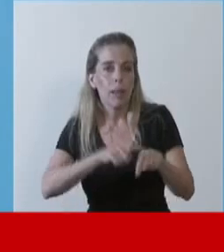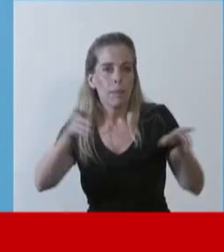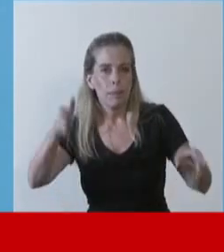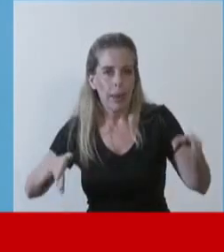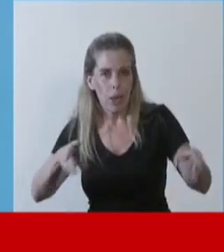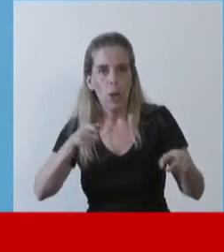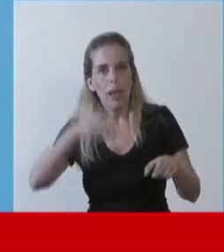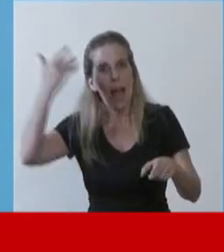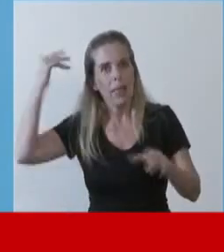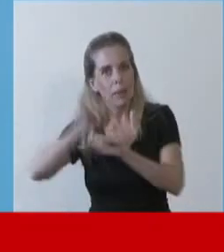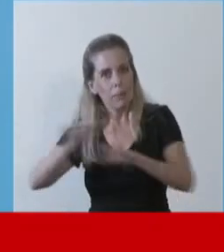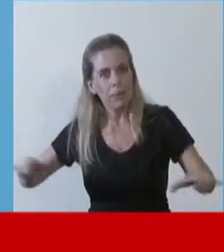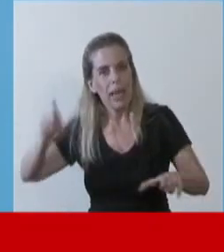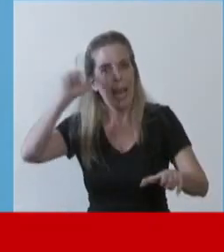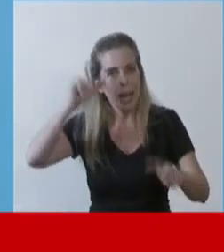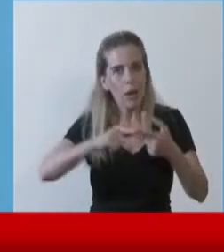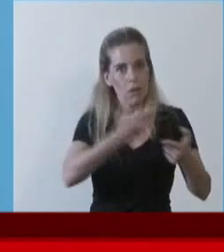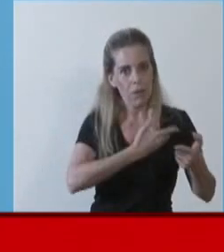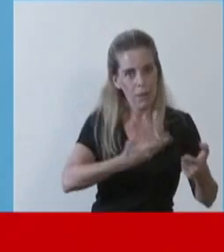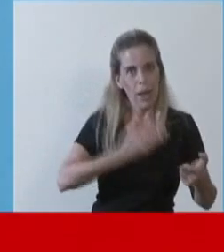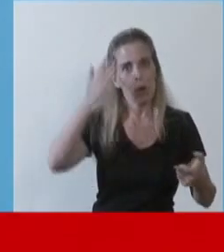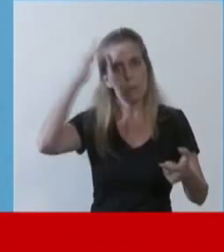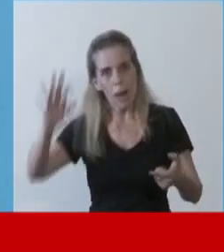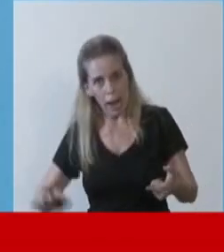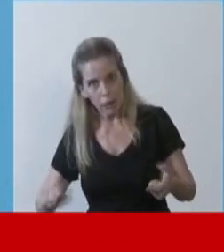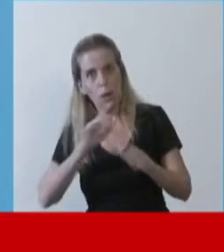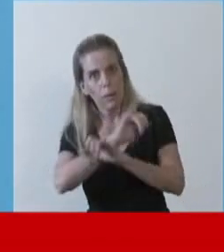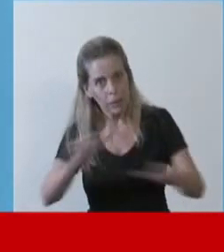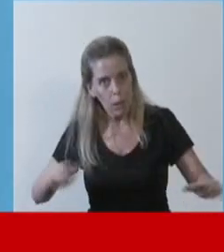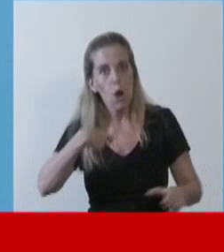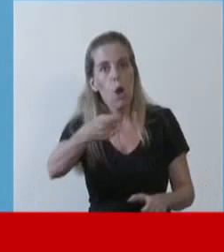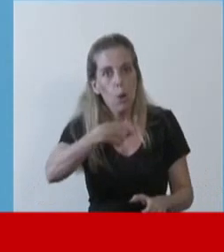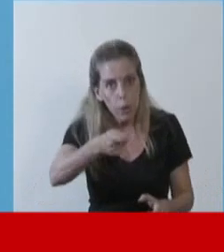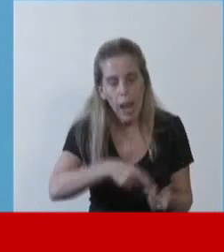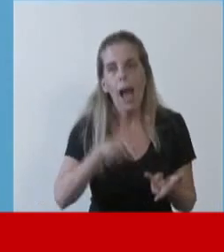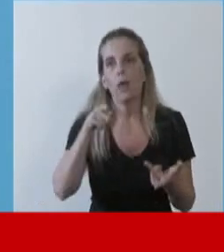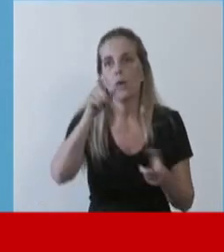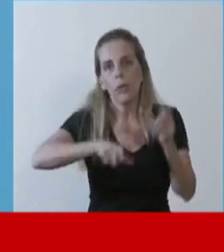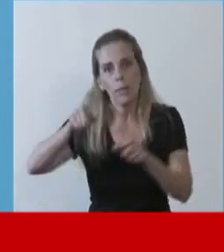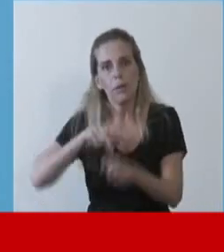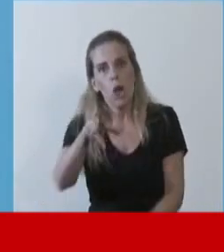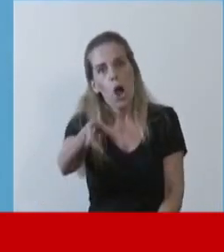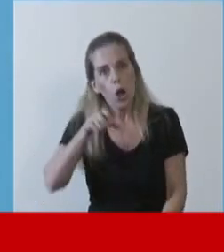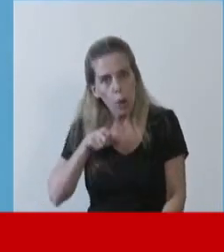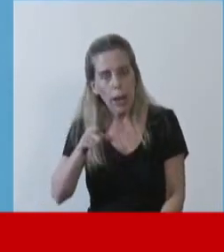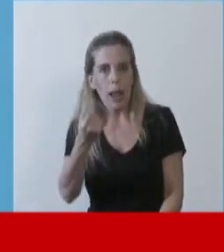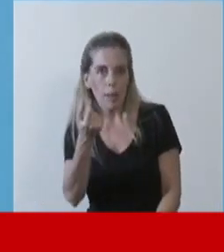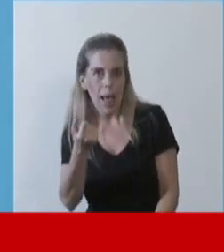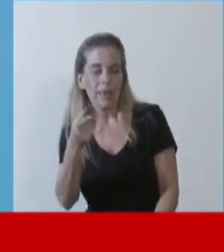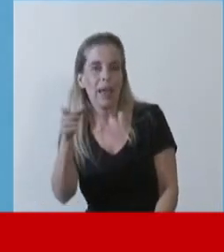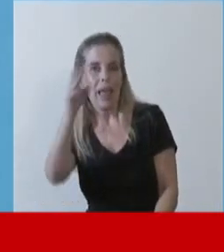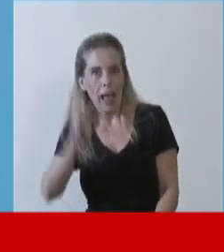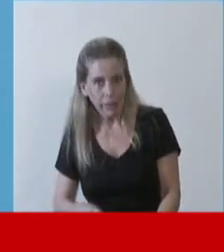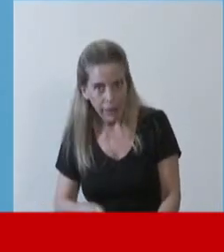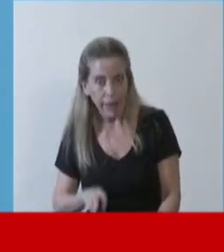de gracia que habíamos dado en enero, febrero y marzo, de que todos los jubilados y quienes reciben asignaciones del